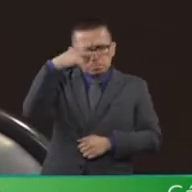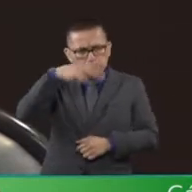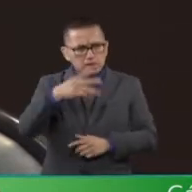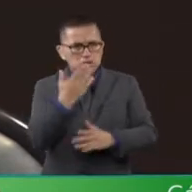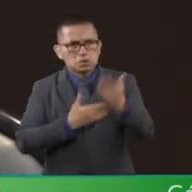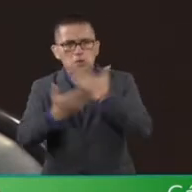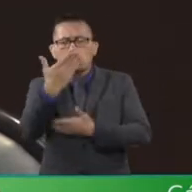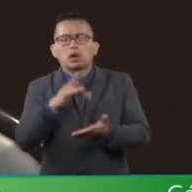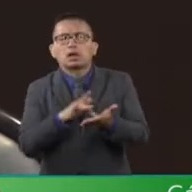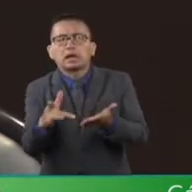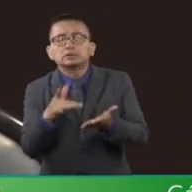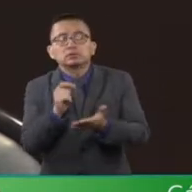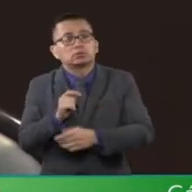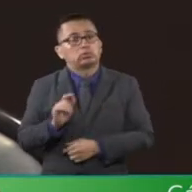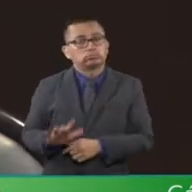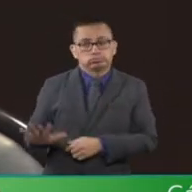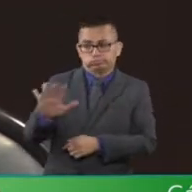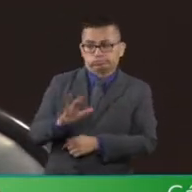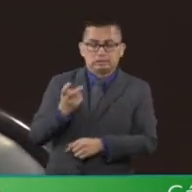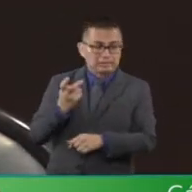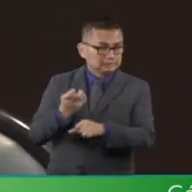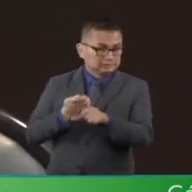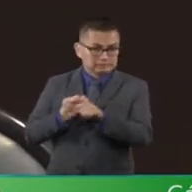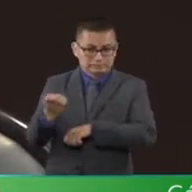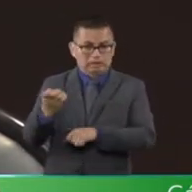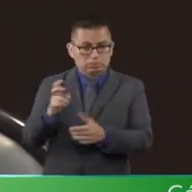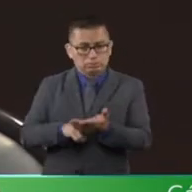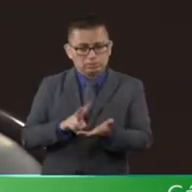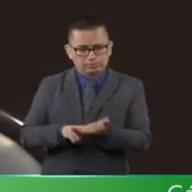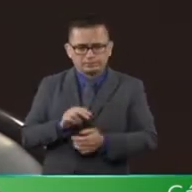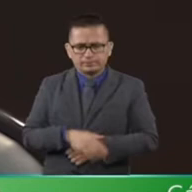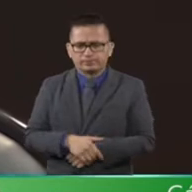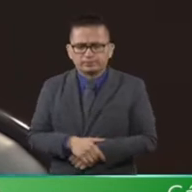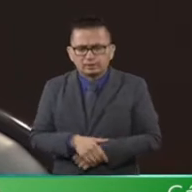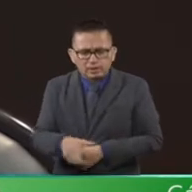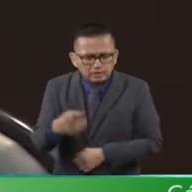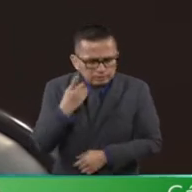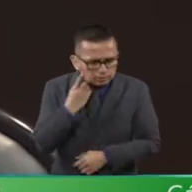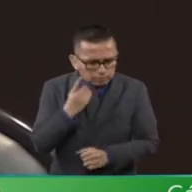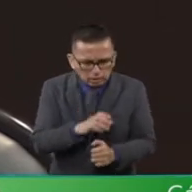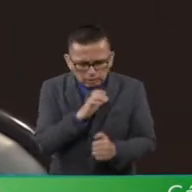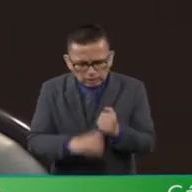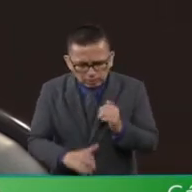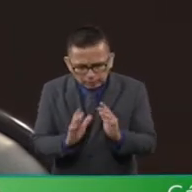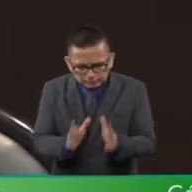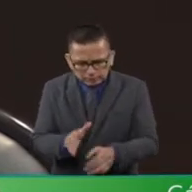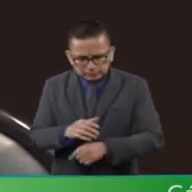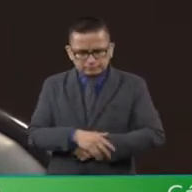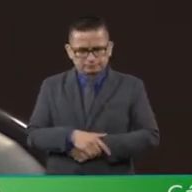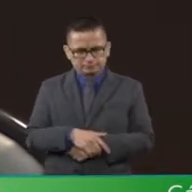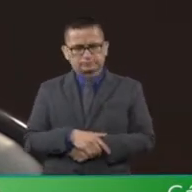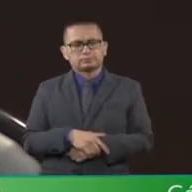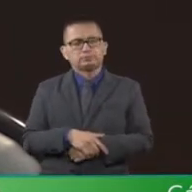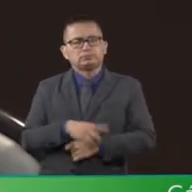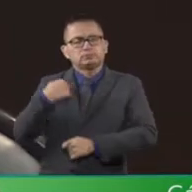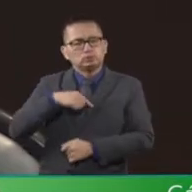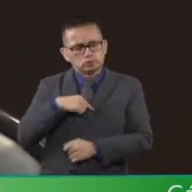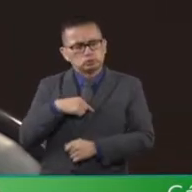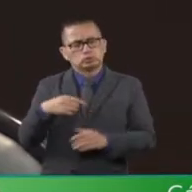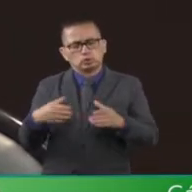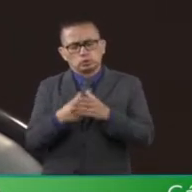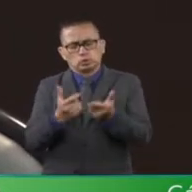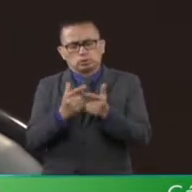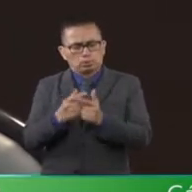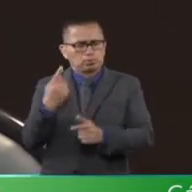aportaciones de una de las entidades federativas en movimiento ciudadano vamos a seguir luchando para fortalecer y